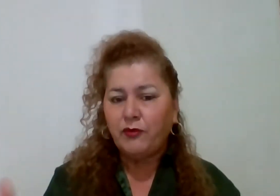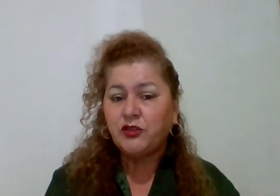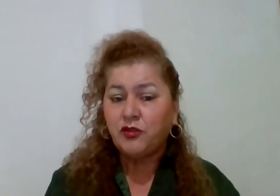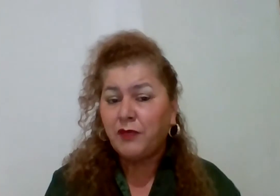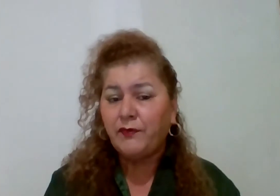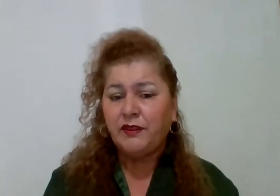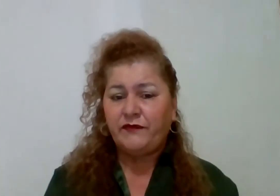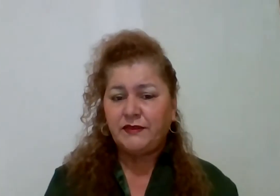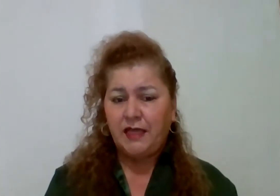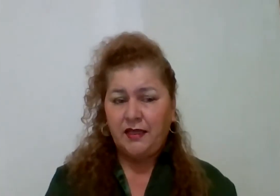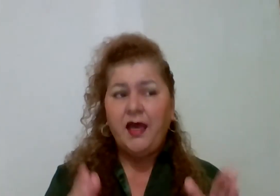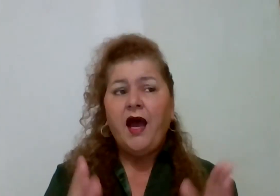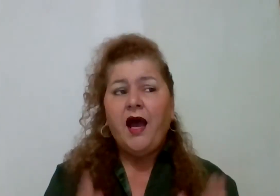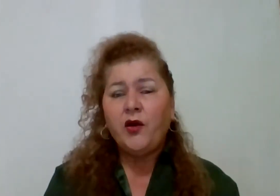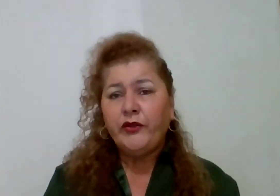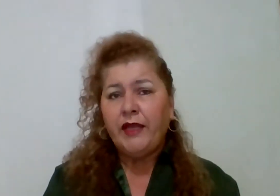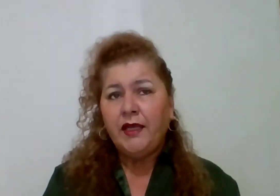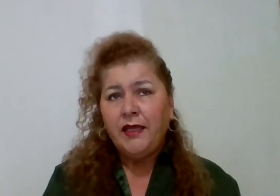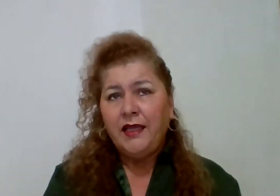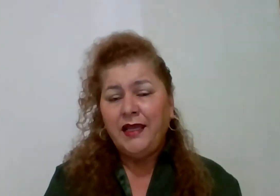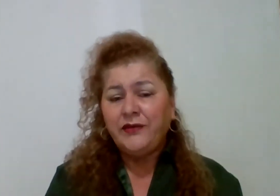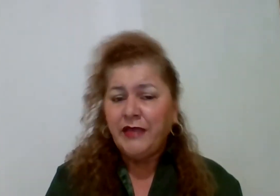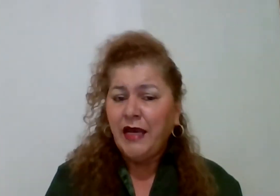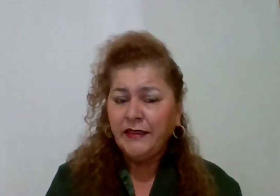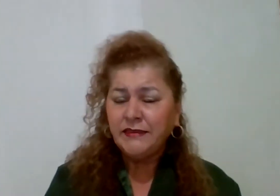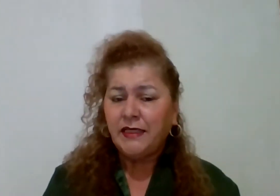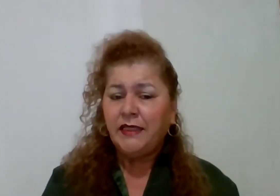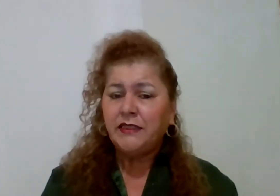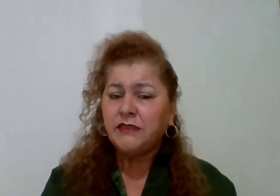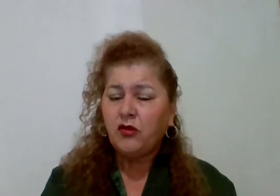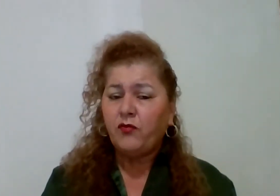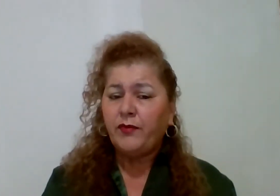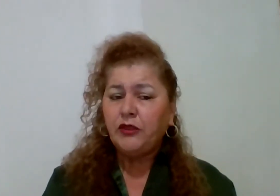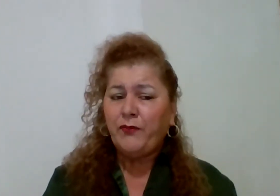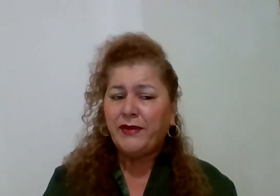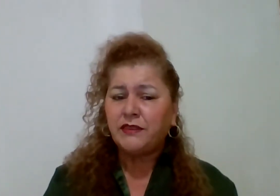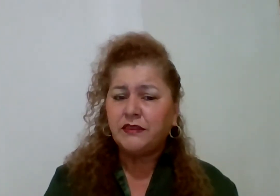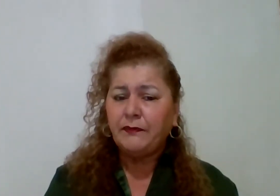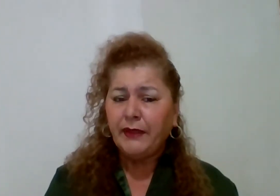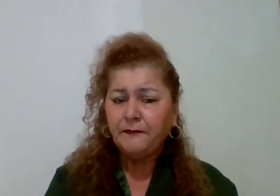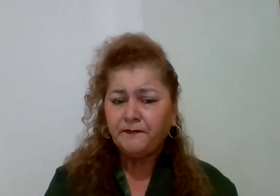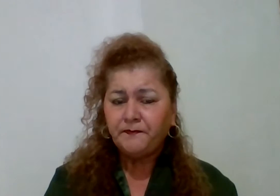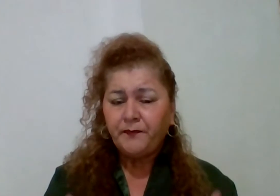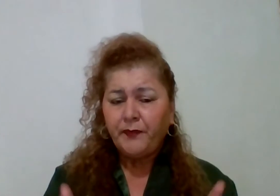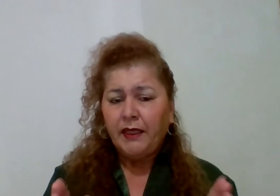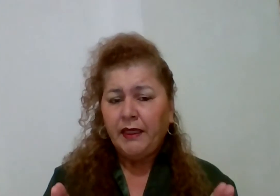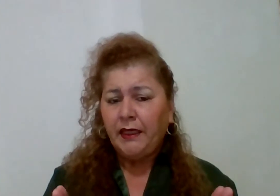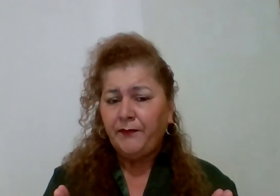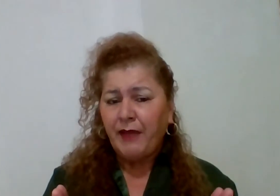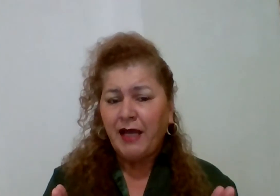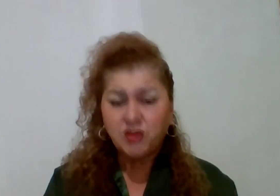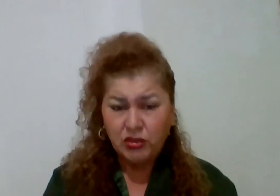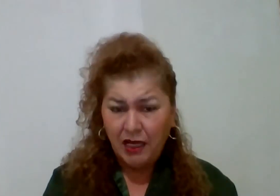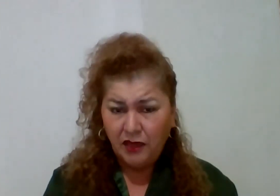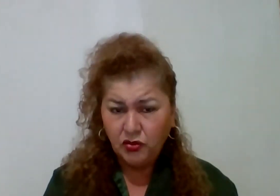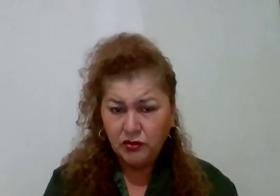una población más beneficiada. Ahora, la idea es que en este convenio participen